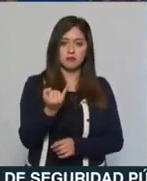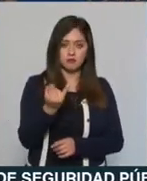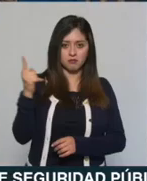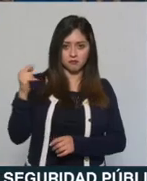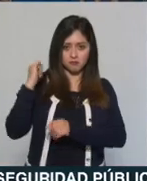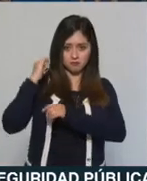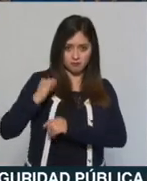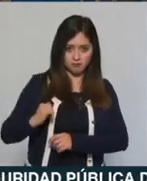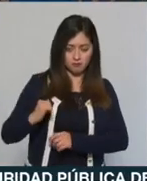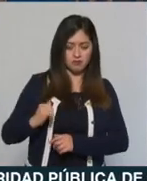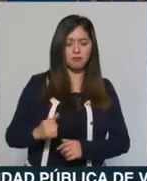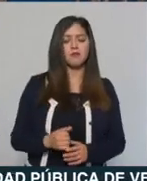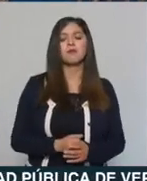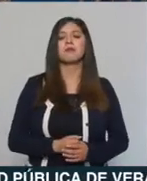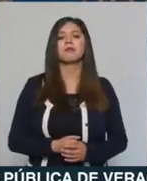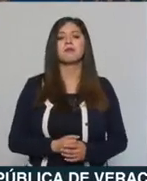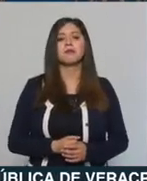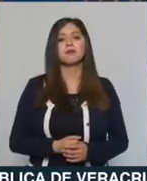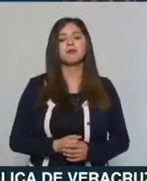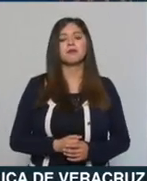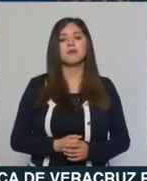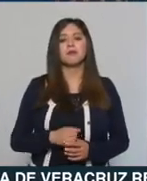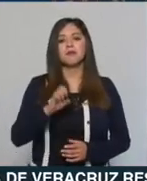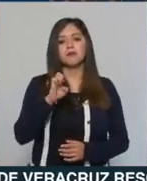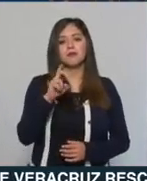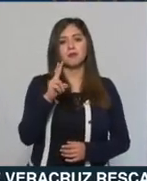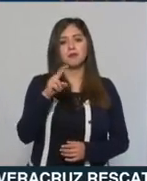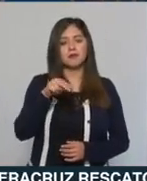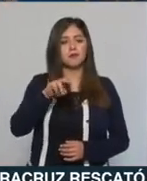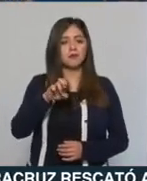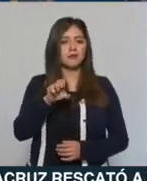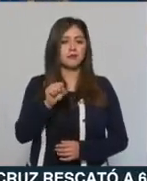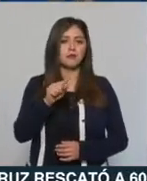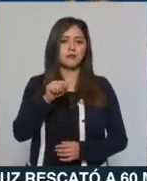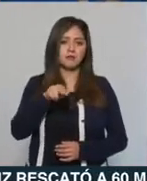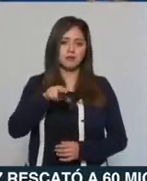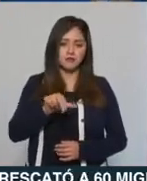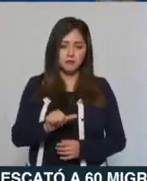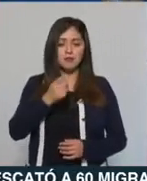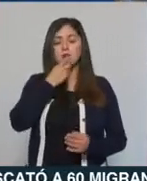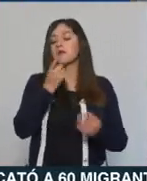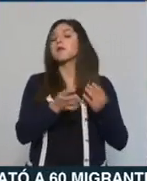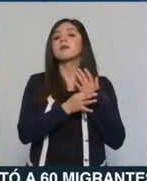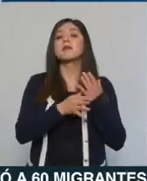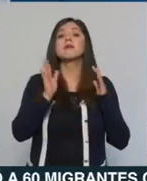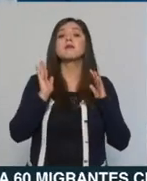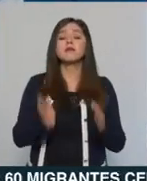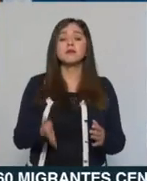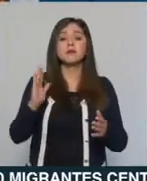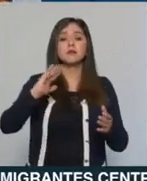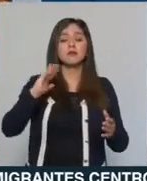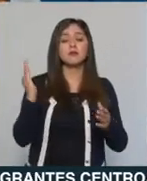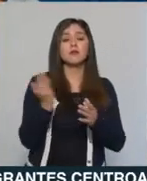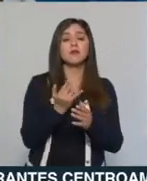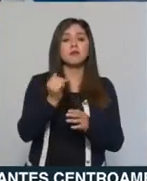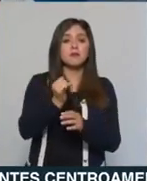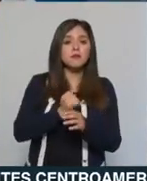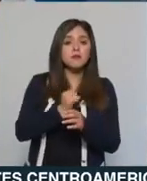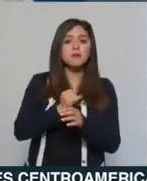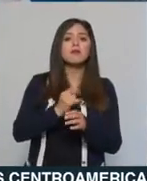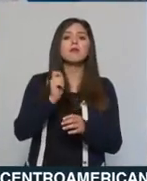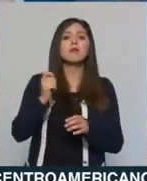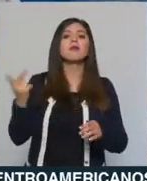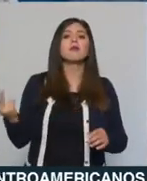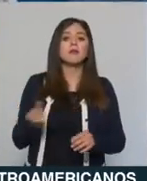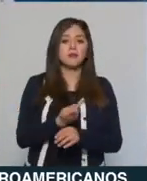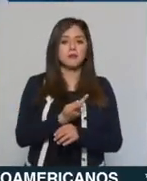Procuradora General de Justicia de la Ciudad de México, Ernestina Godoy, dio a conocer que ya se había abierto la carpeta de investigación sobre este